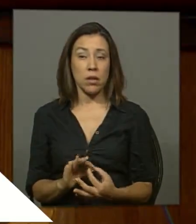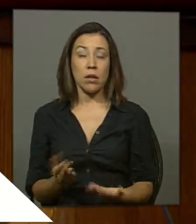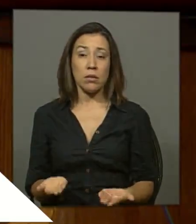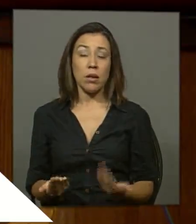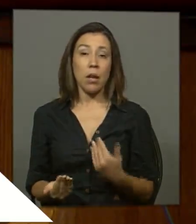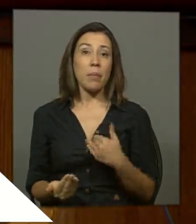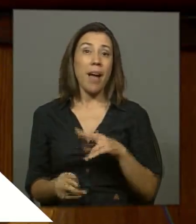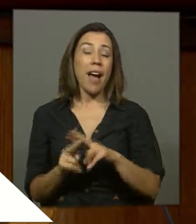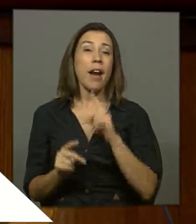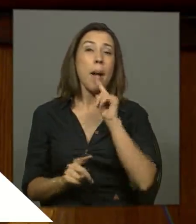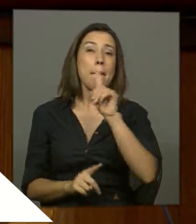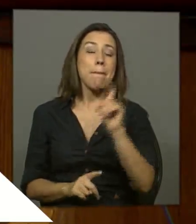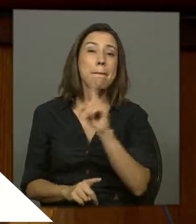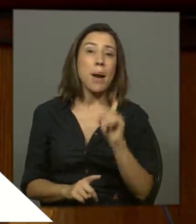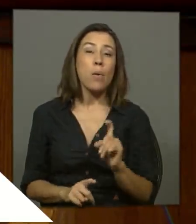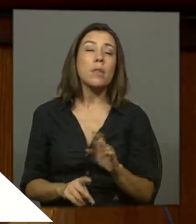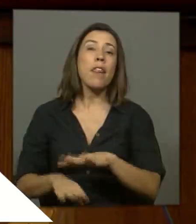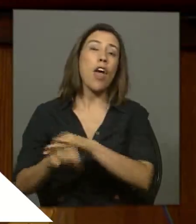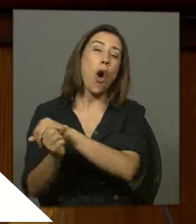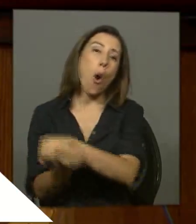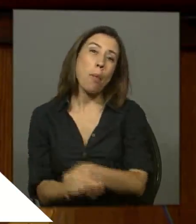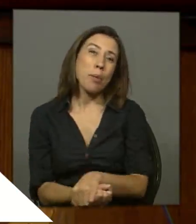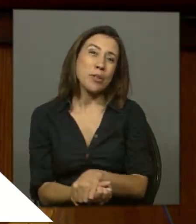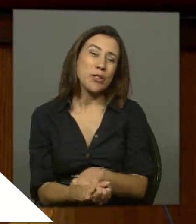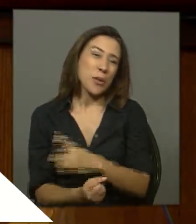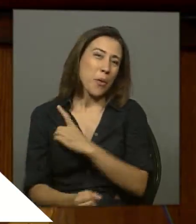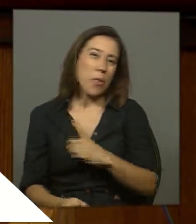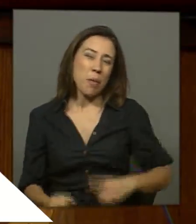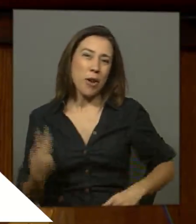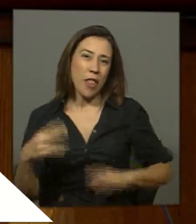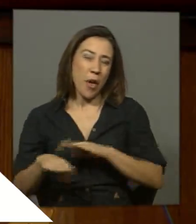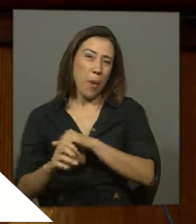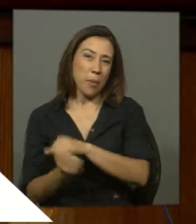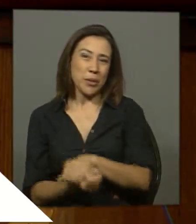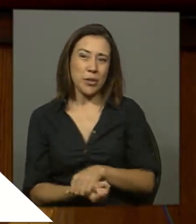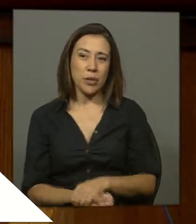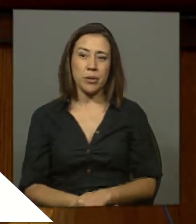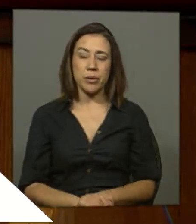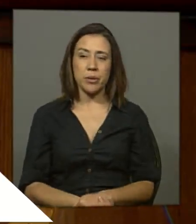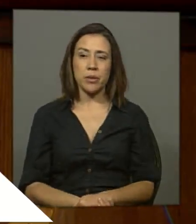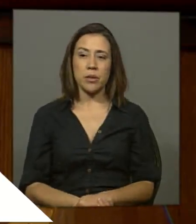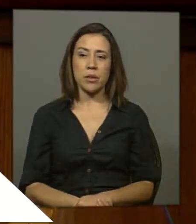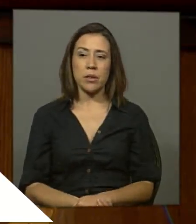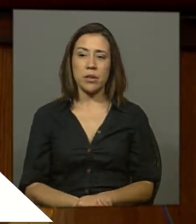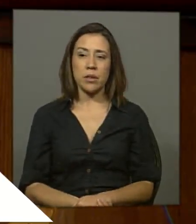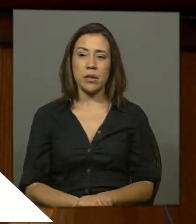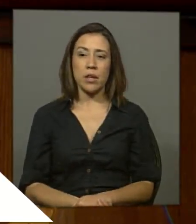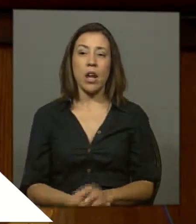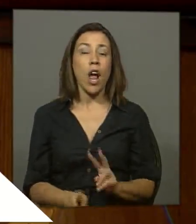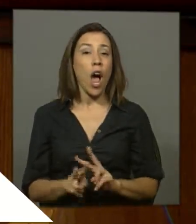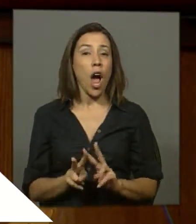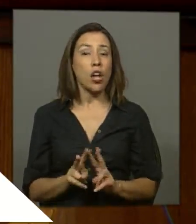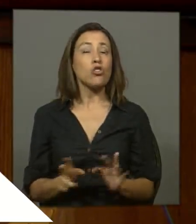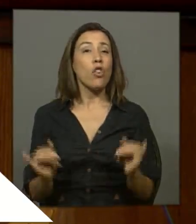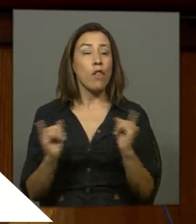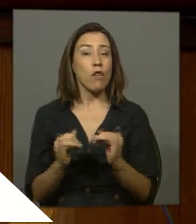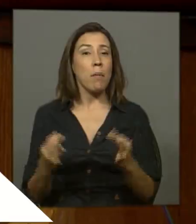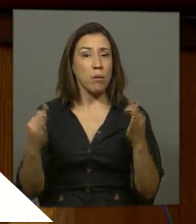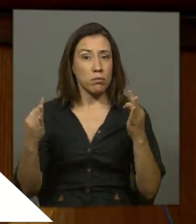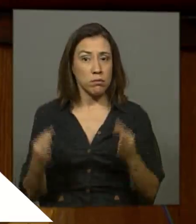sea interpelado por alguien de la oposición por un ario de la oposición que lo ha hecho de manera